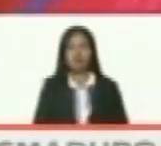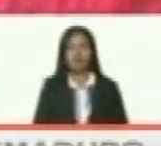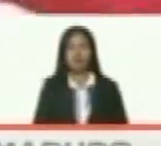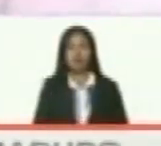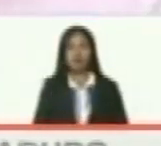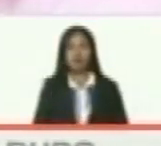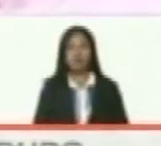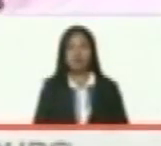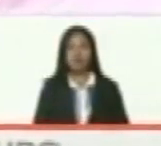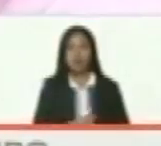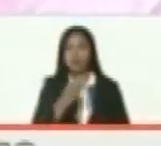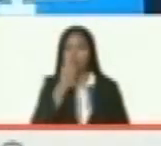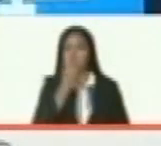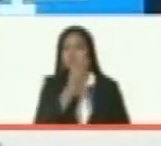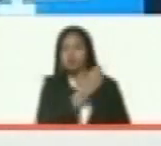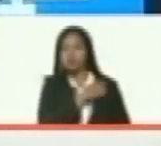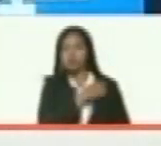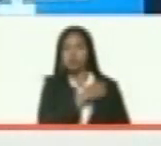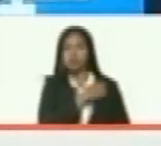García Carneiro,